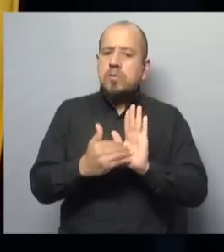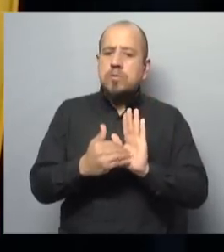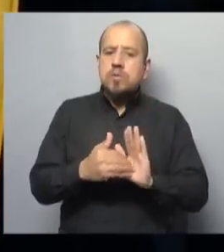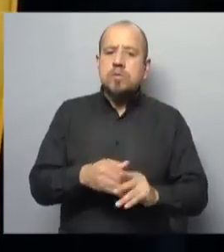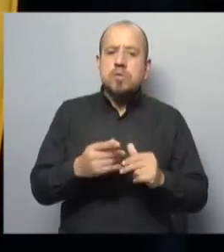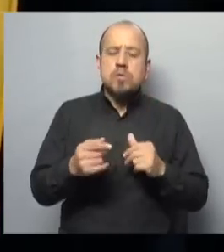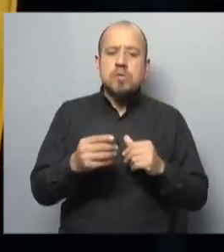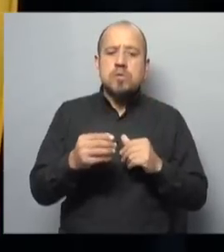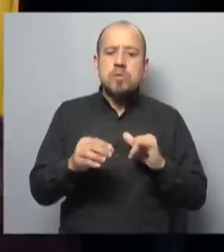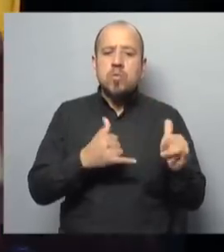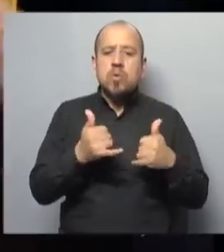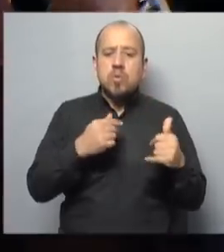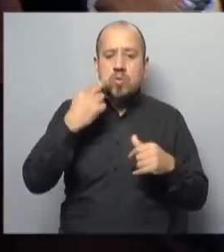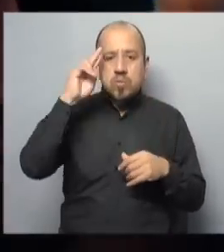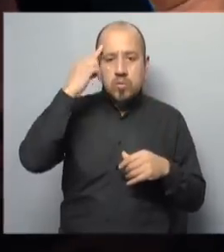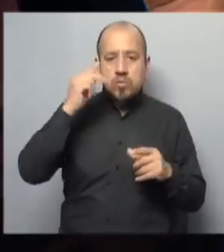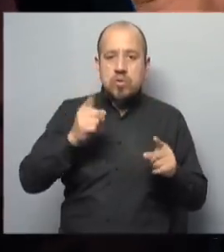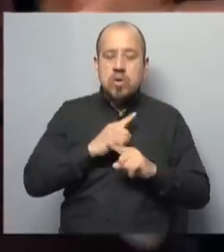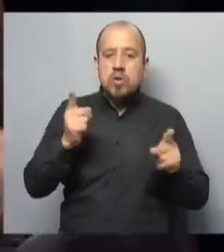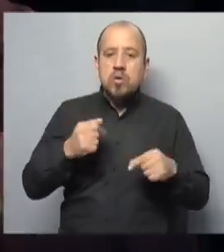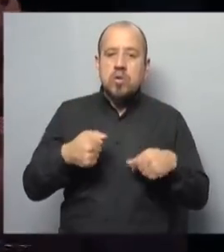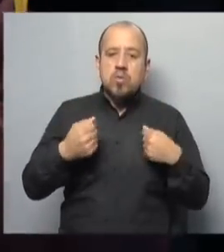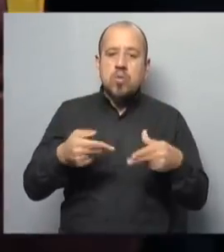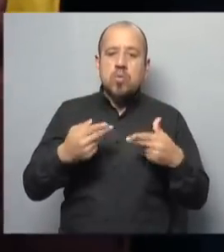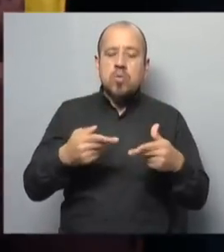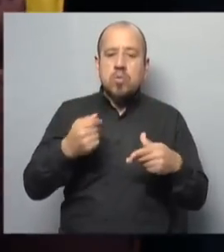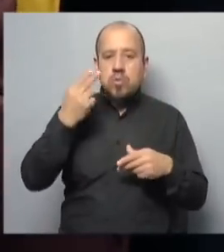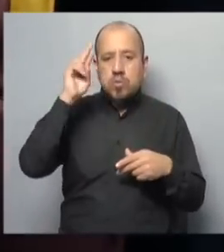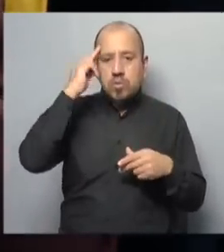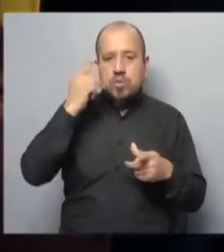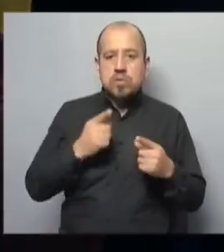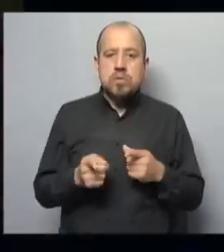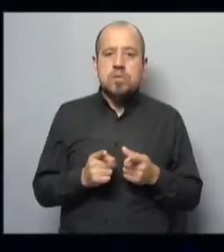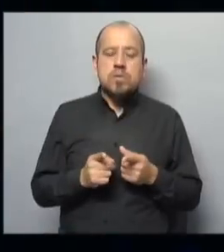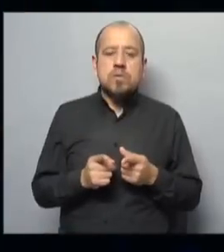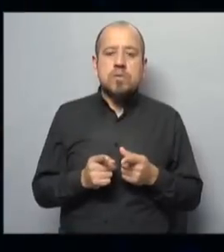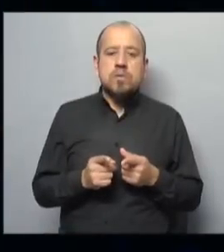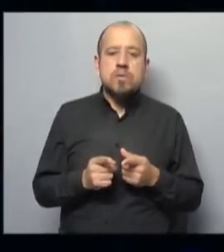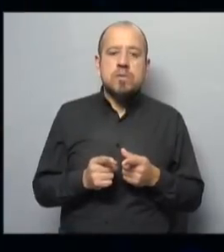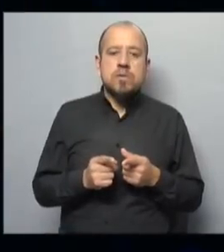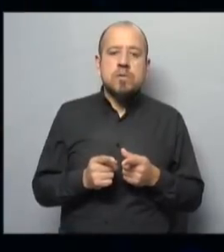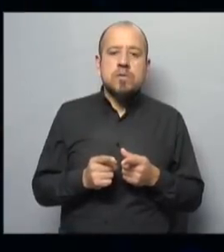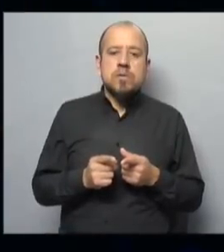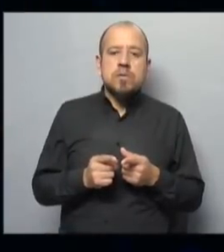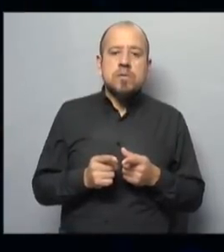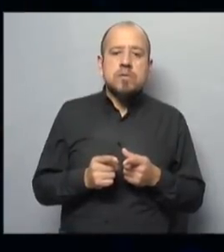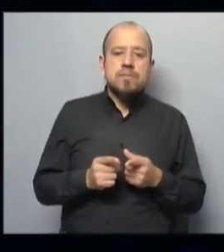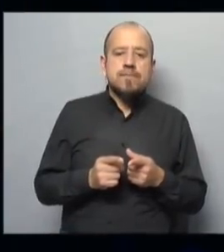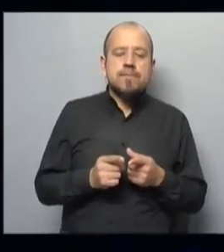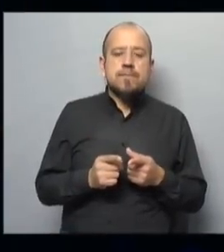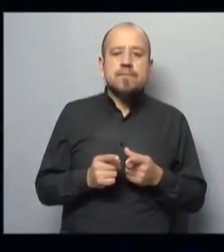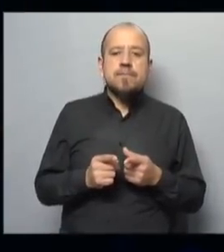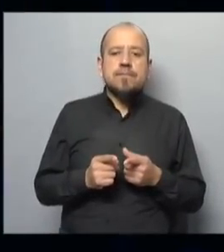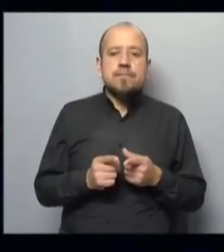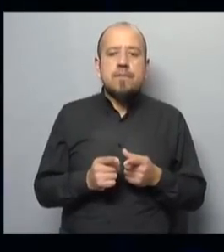futbolistas uruguayos y no del fútbol uruguayo no sé si se me entiende vista claro como el ave en eso los